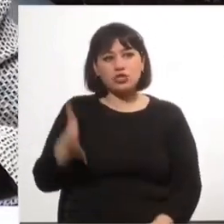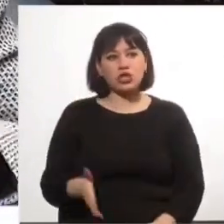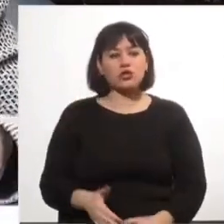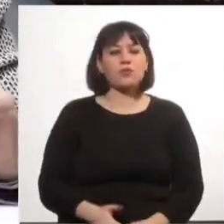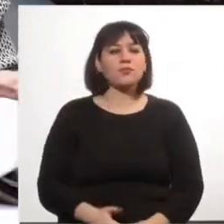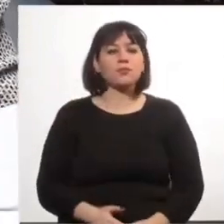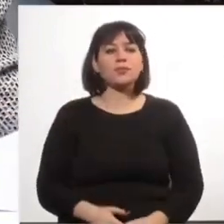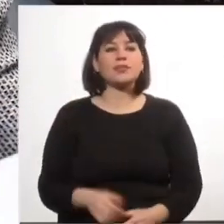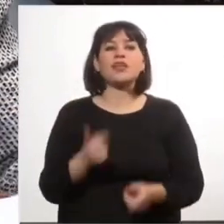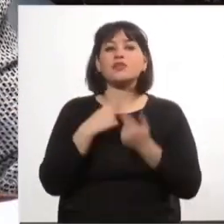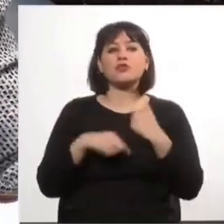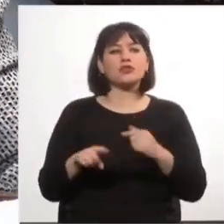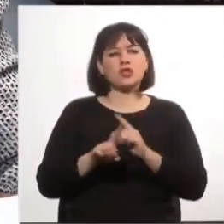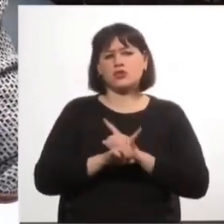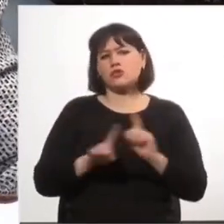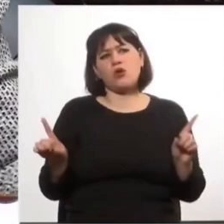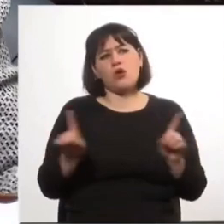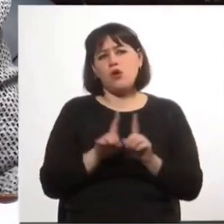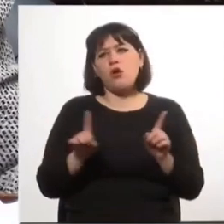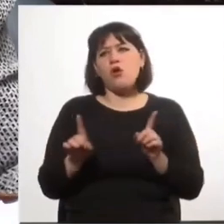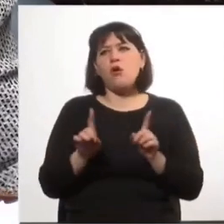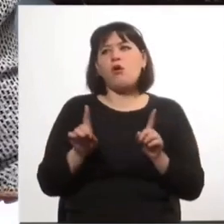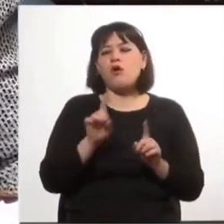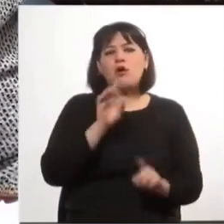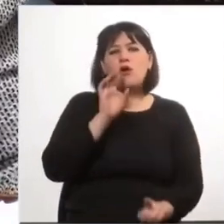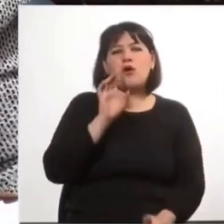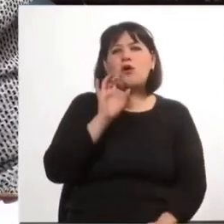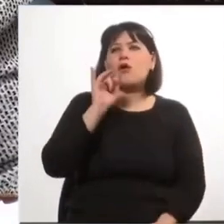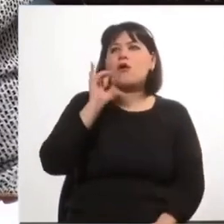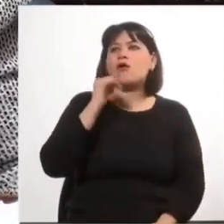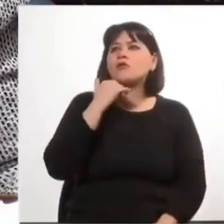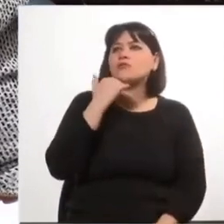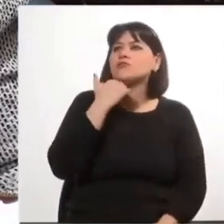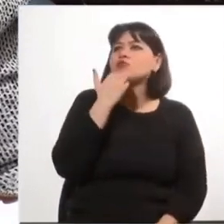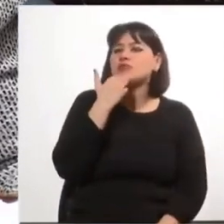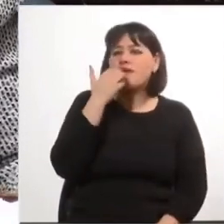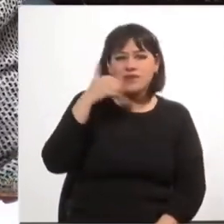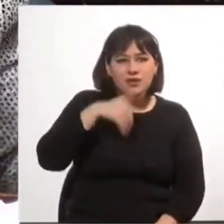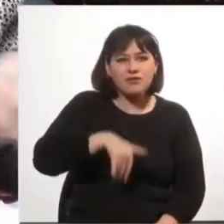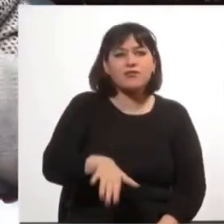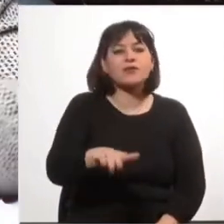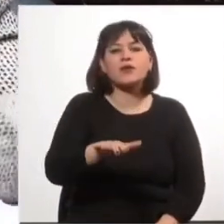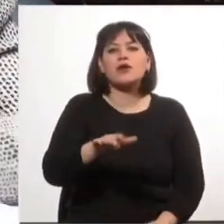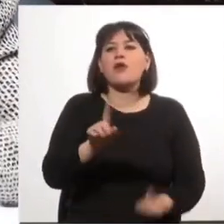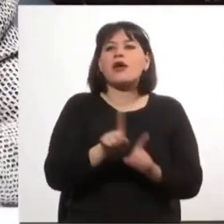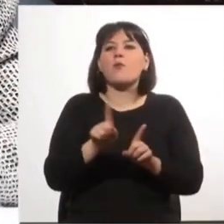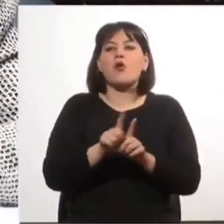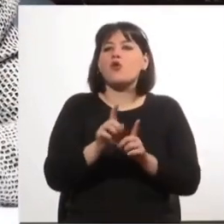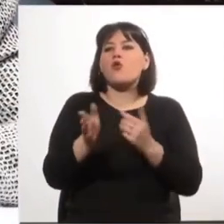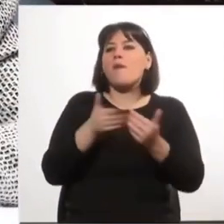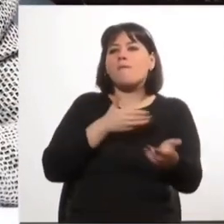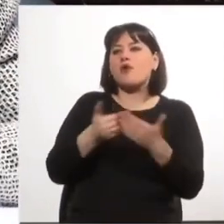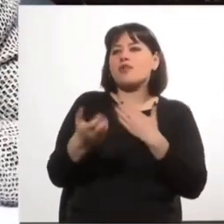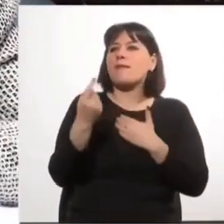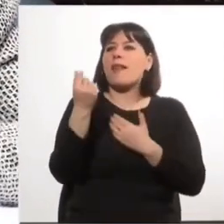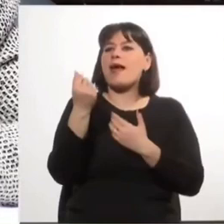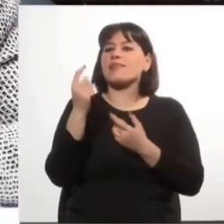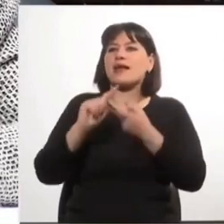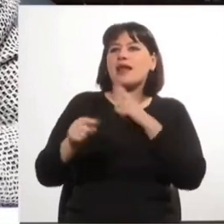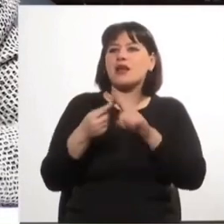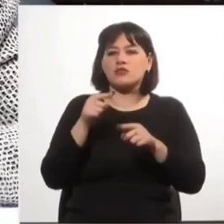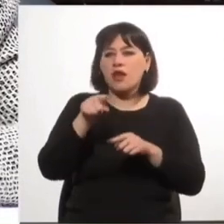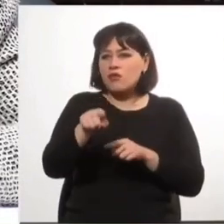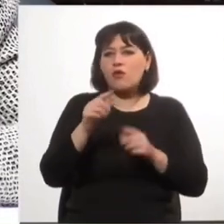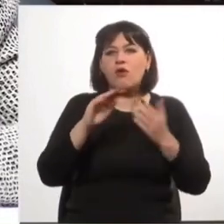92,3%. Por lo tanto, no nos es indiferente el destino o lo que pueda suceder con los dineros vinculados a